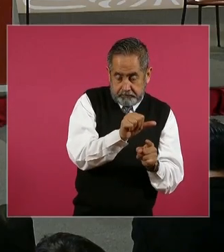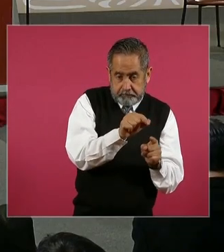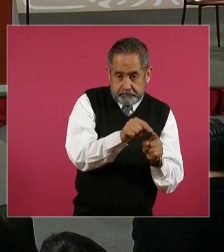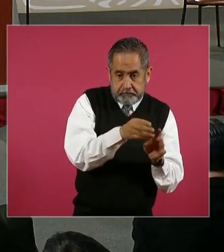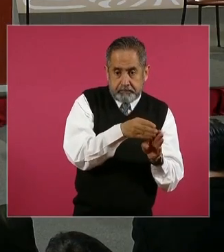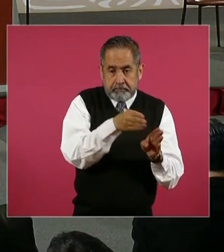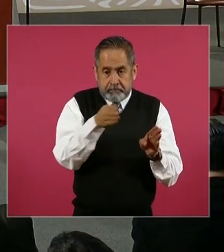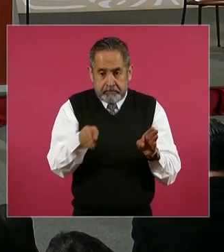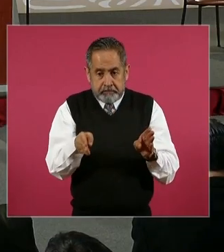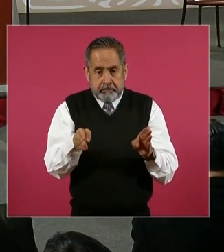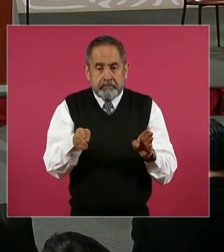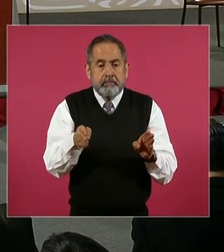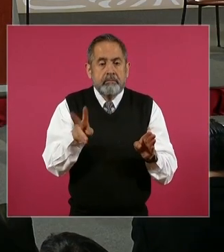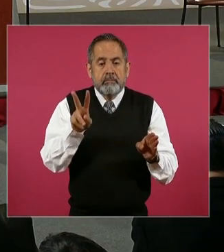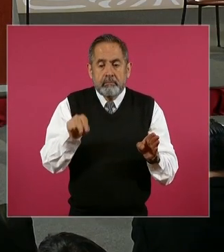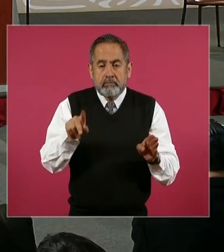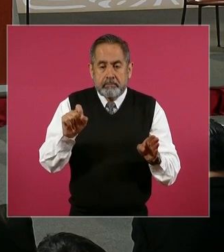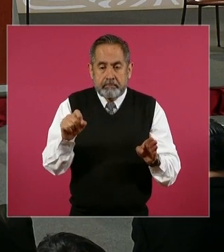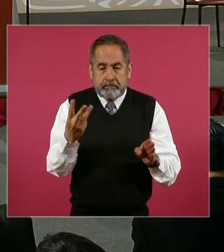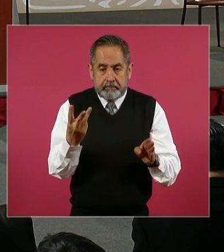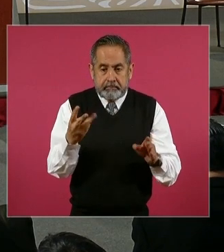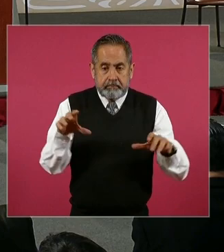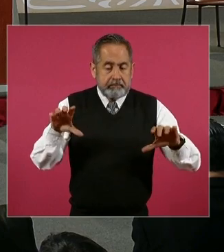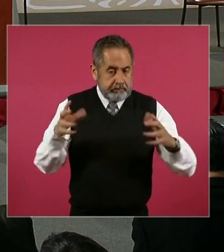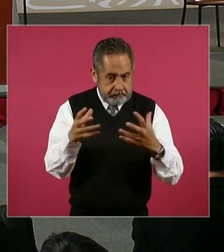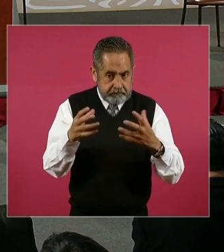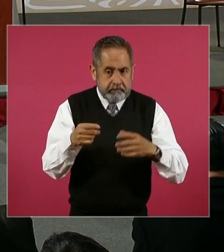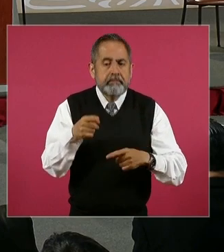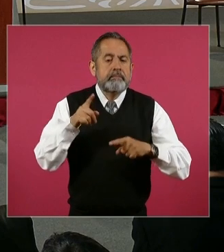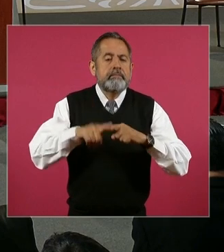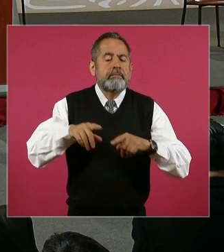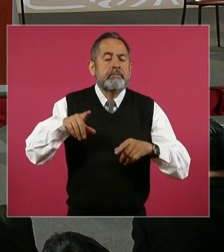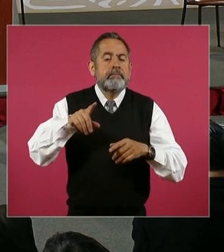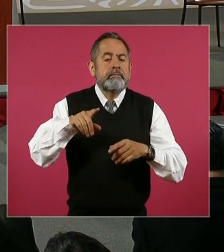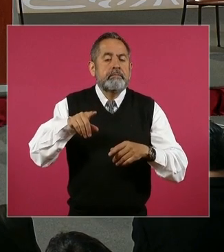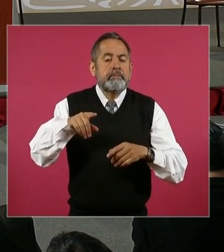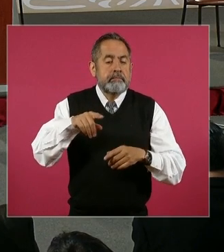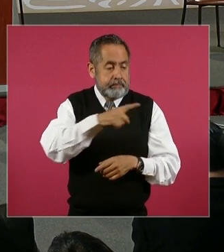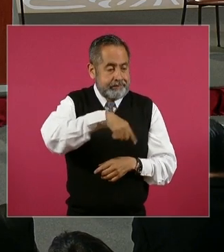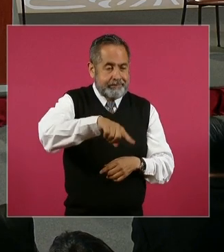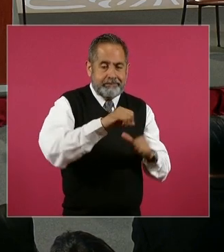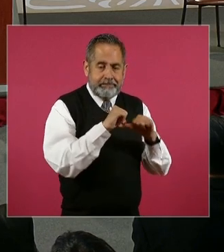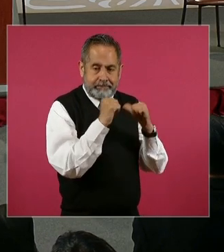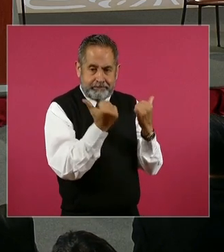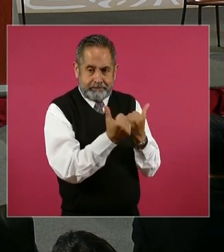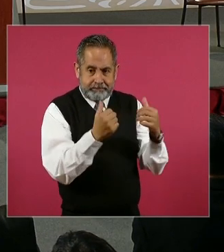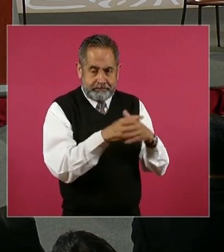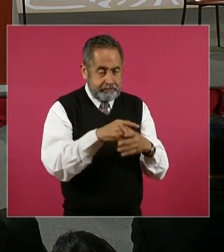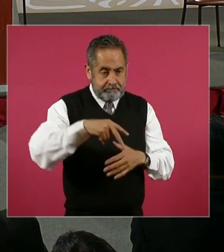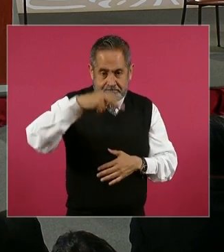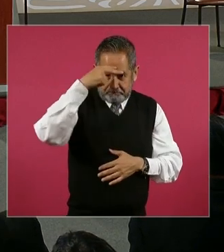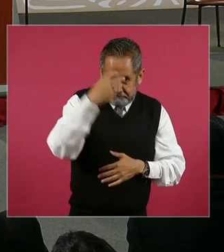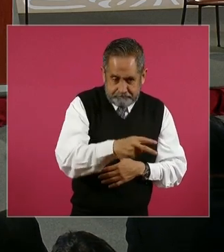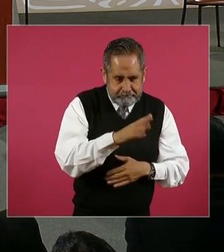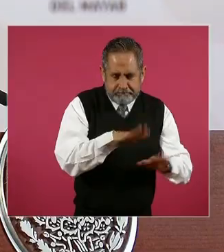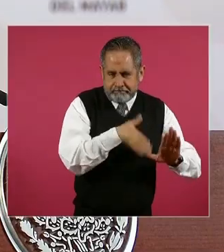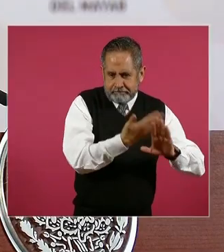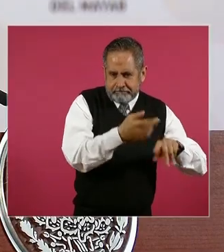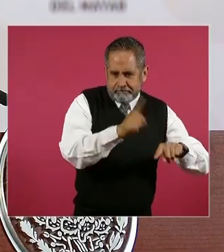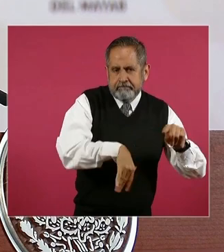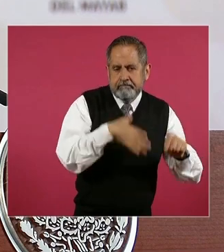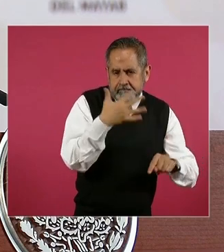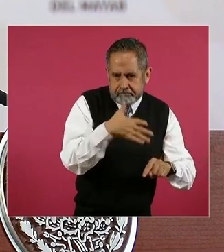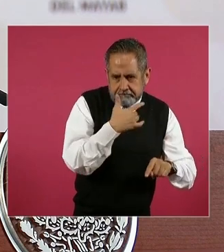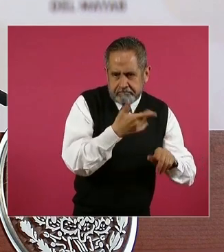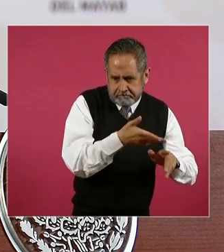a 2023 movimiento digo mexicanos contra la corrupción